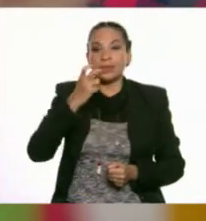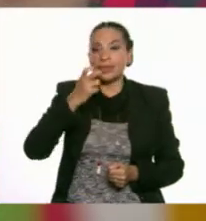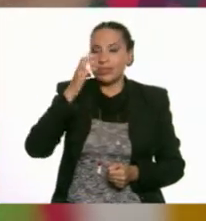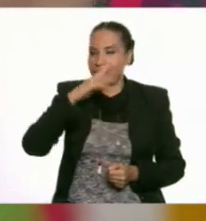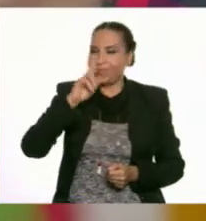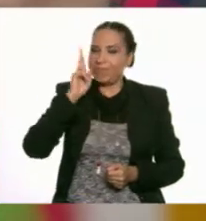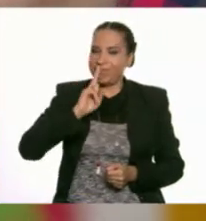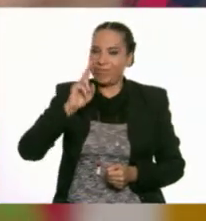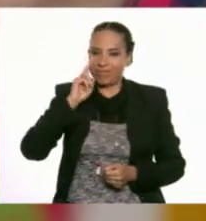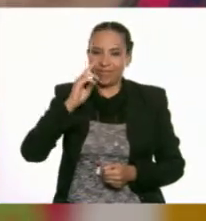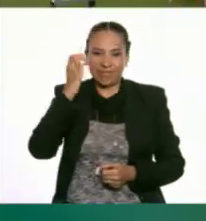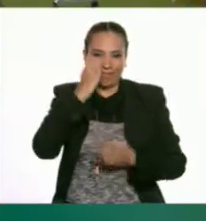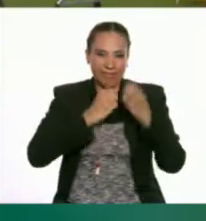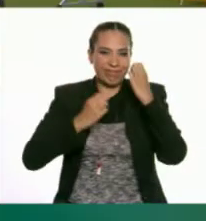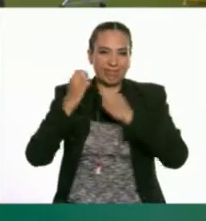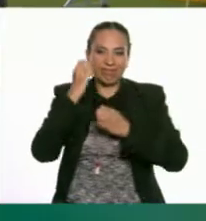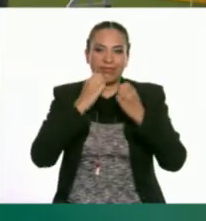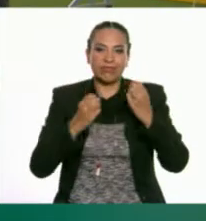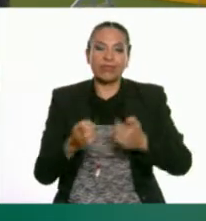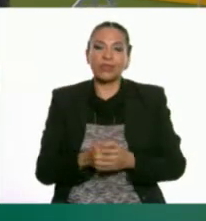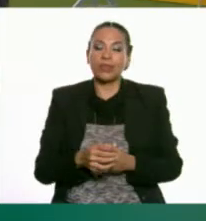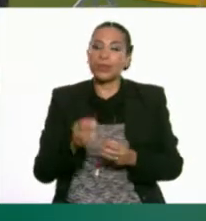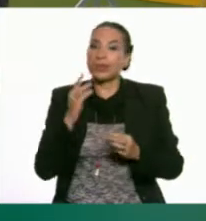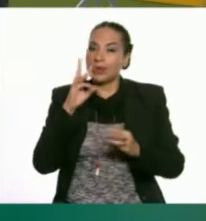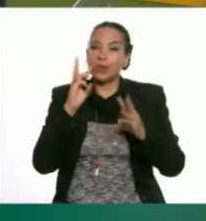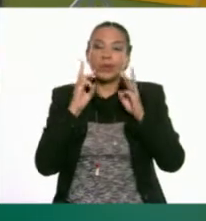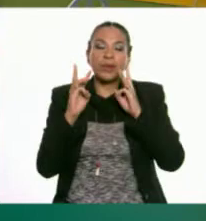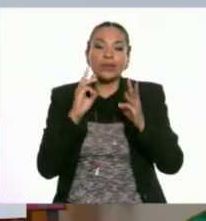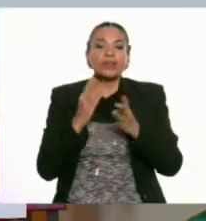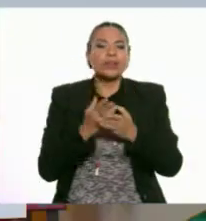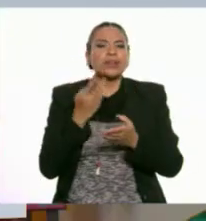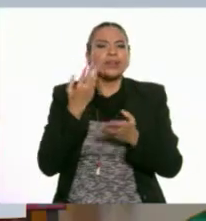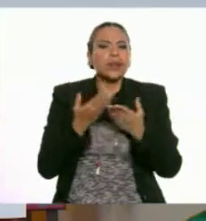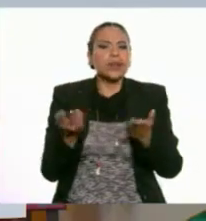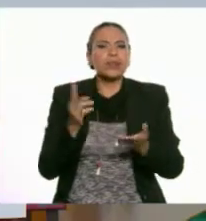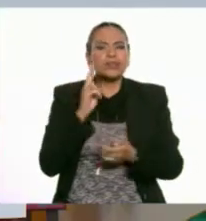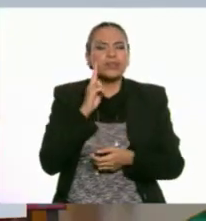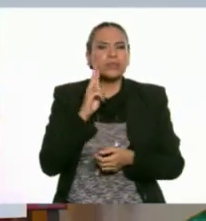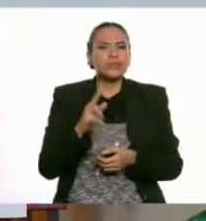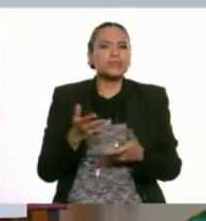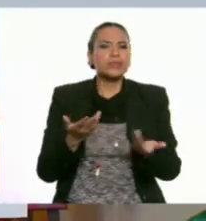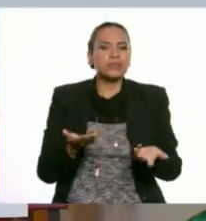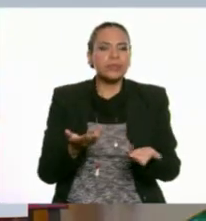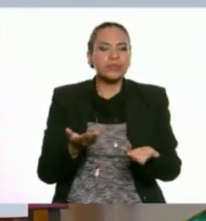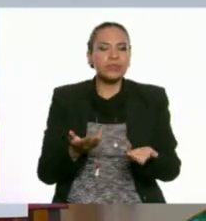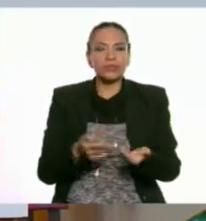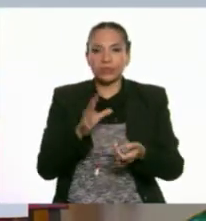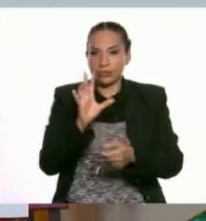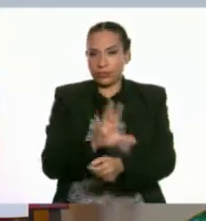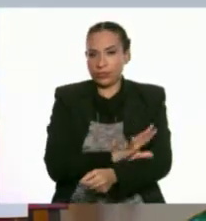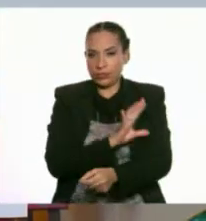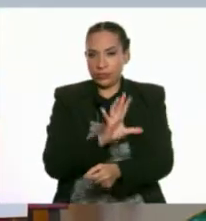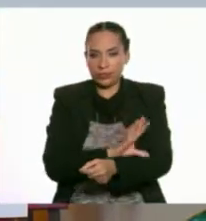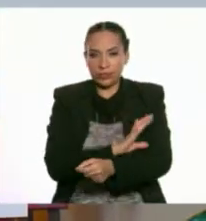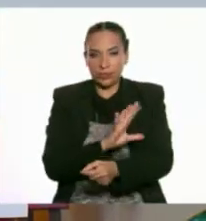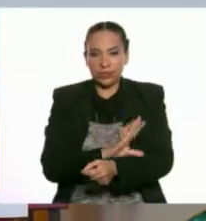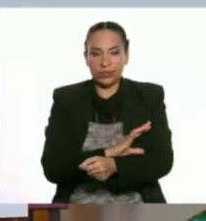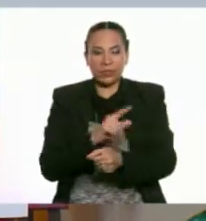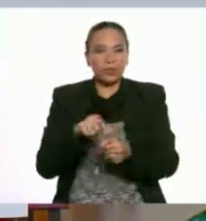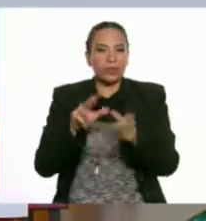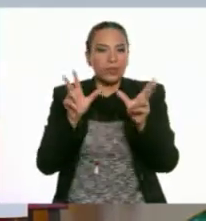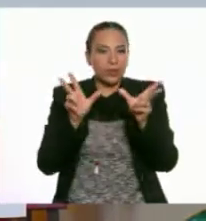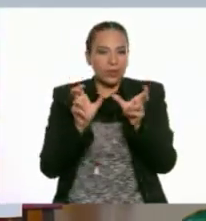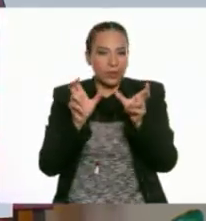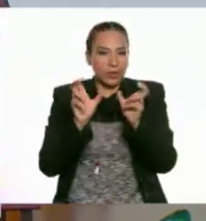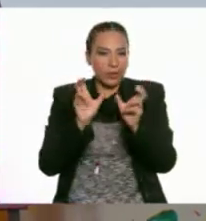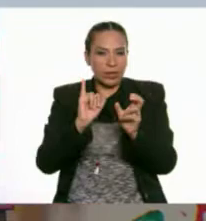experimentos. ¡Guau! Entonces, estamos viendo que la electricidad y los imanes